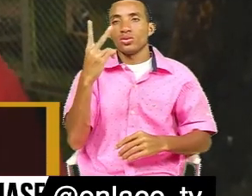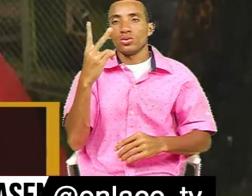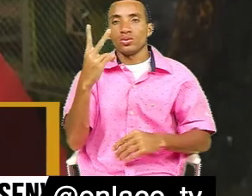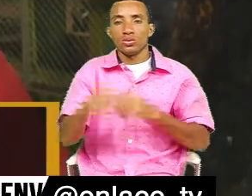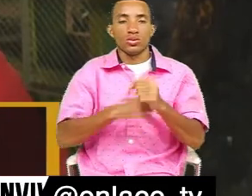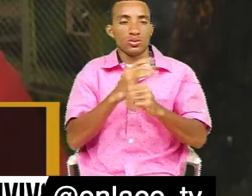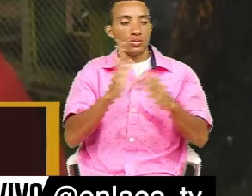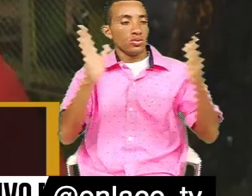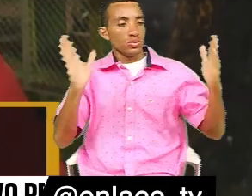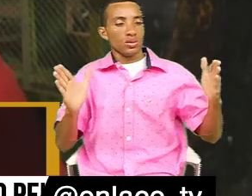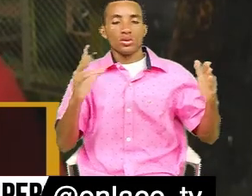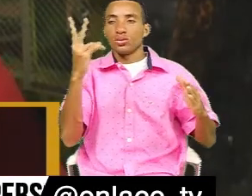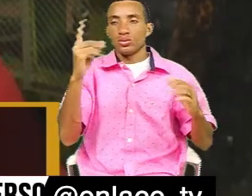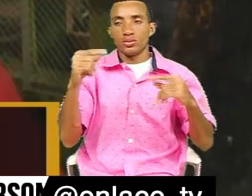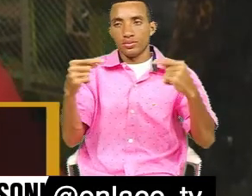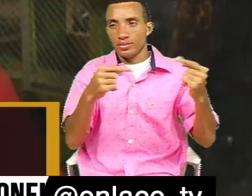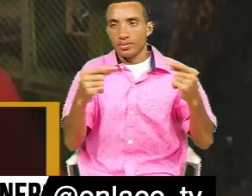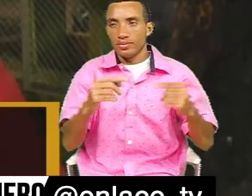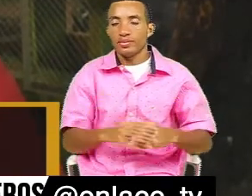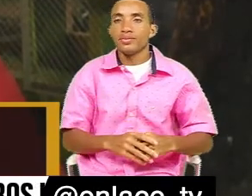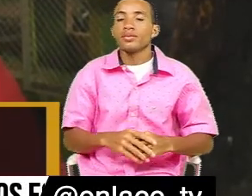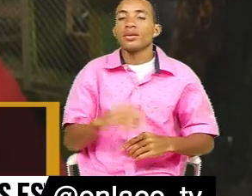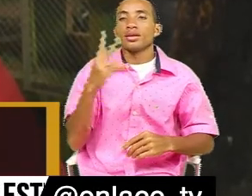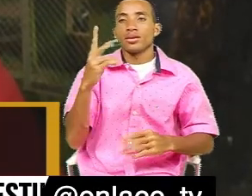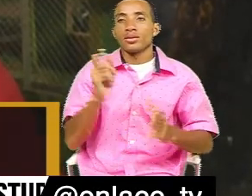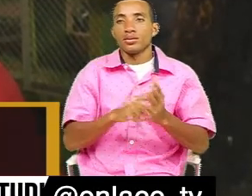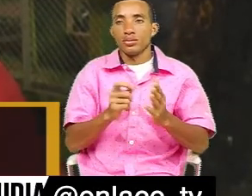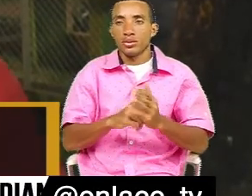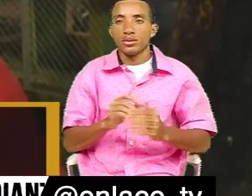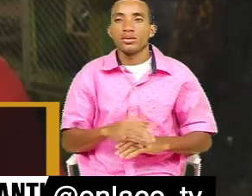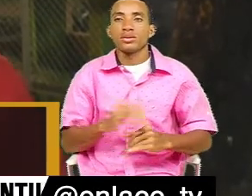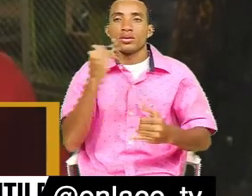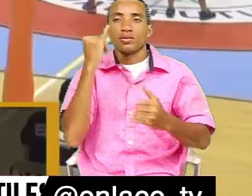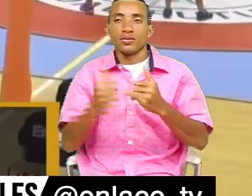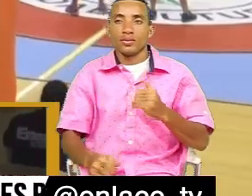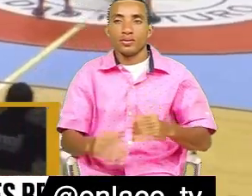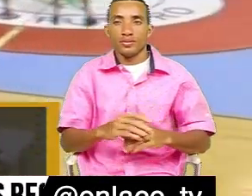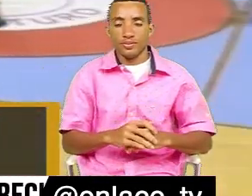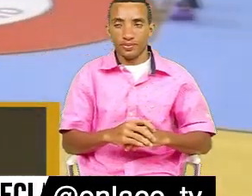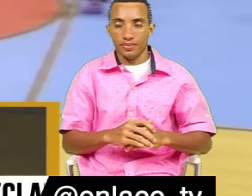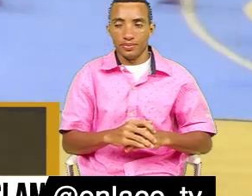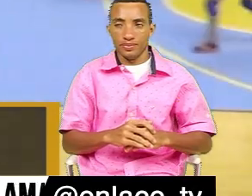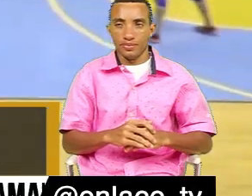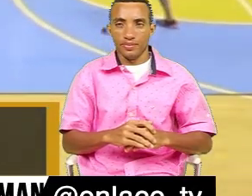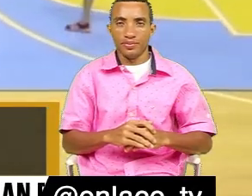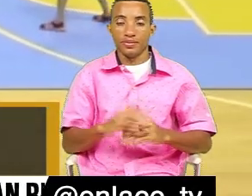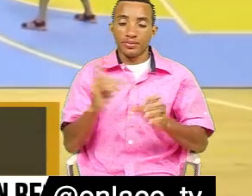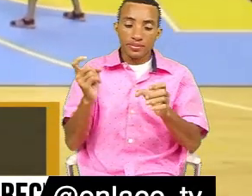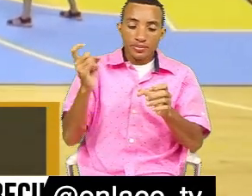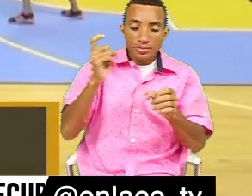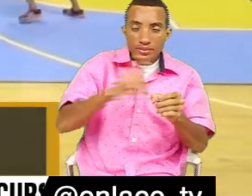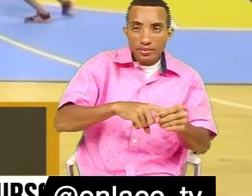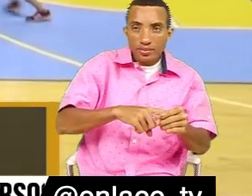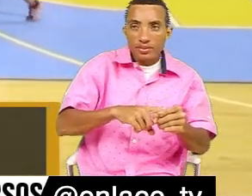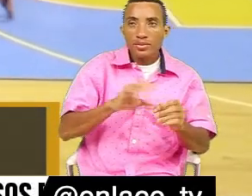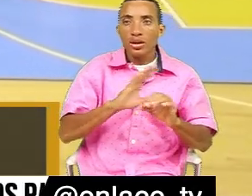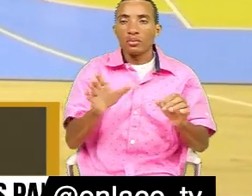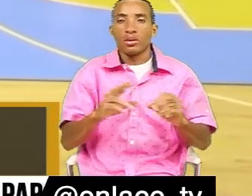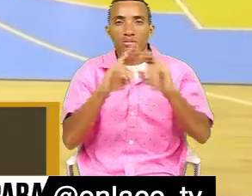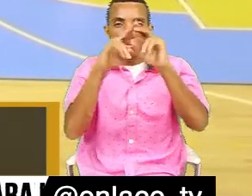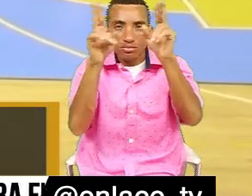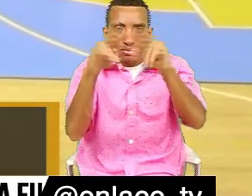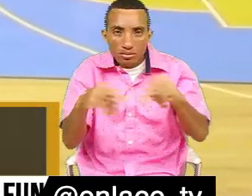esta ya sería nuestro segundo torneo del año para culminar nuestro año deportivo. Las inscripciones se efectuarán de manera virtual.